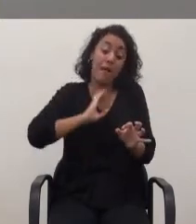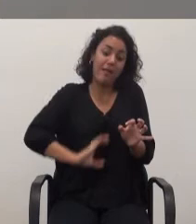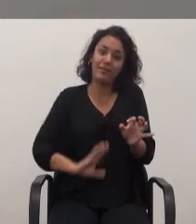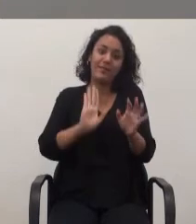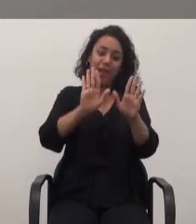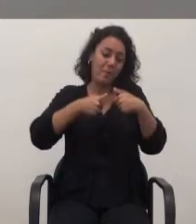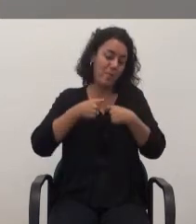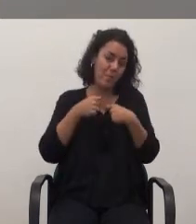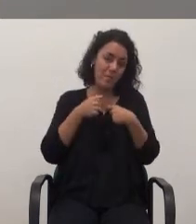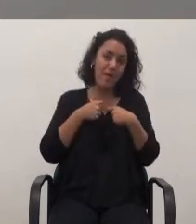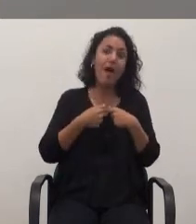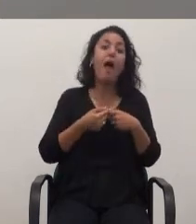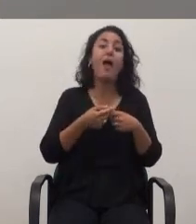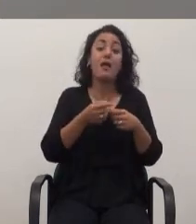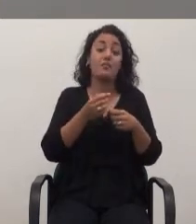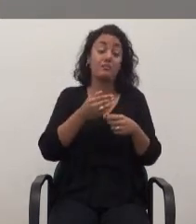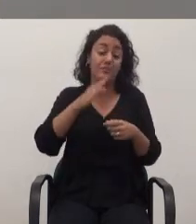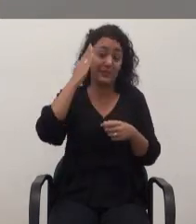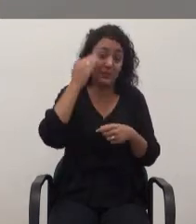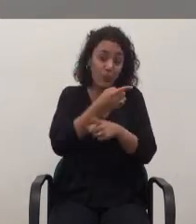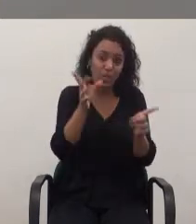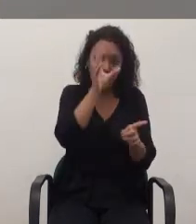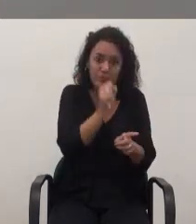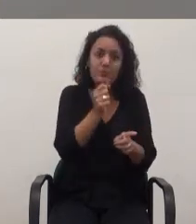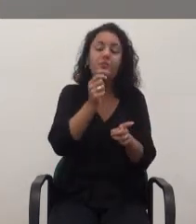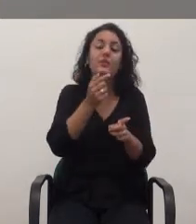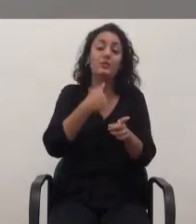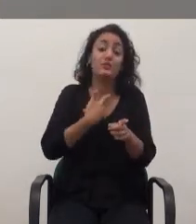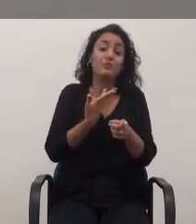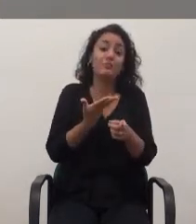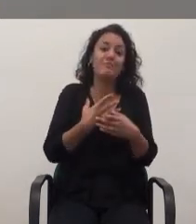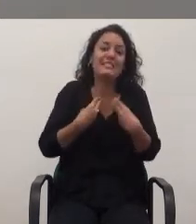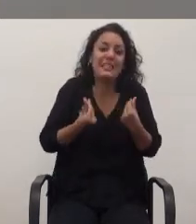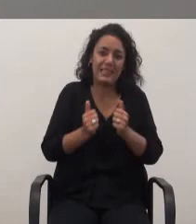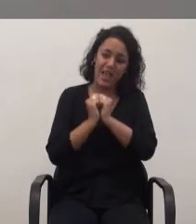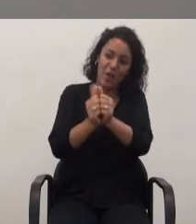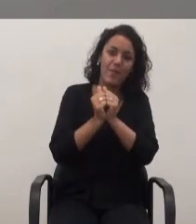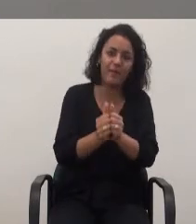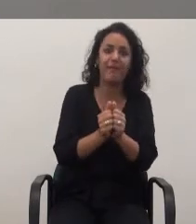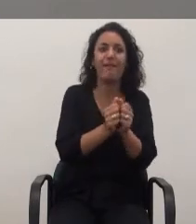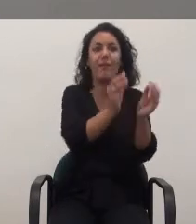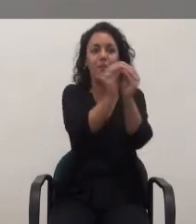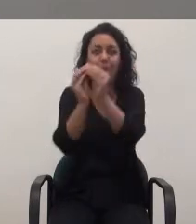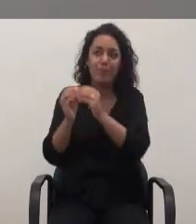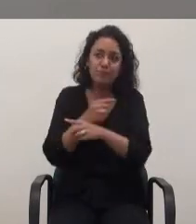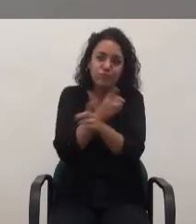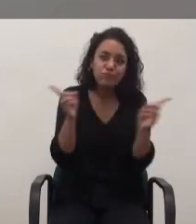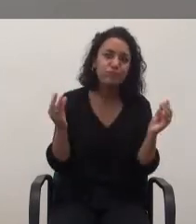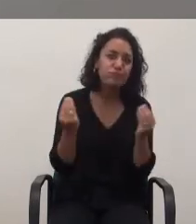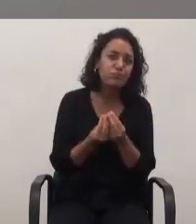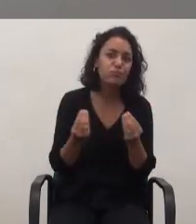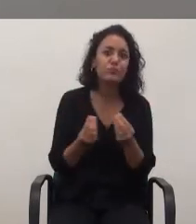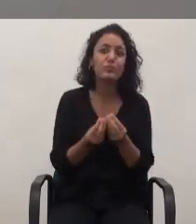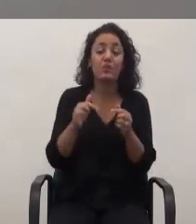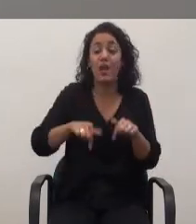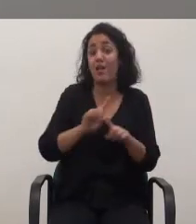bancaron, agradecerles, y también que me sentí muy acompañada de muchos compañeros que estuvieron y que uno no es nadie casi, porque